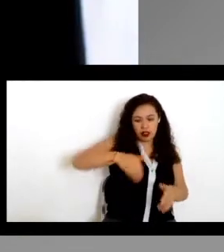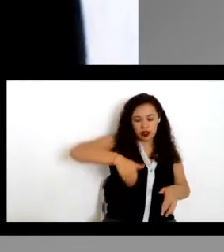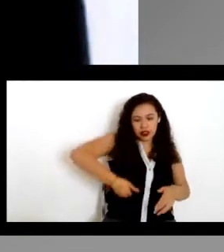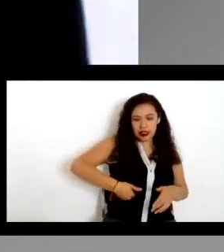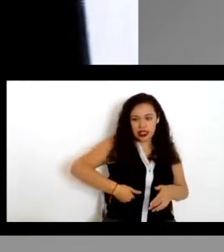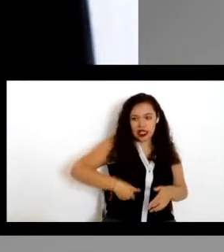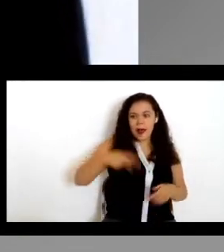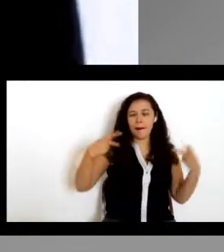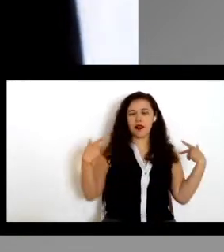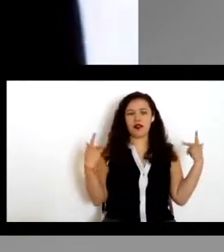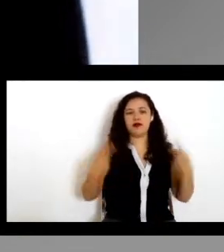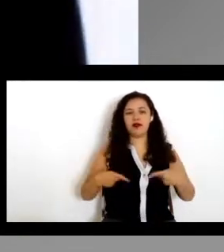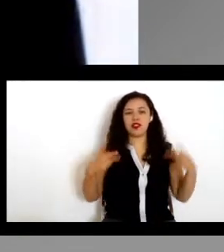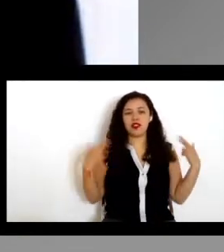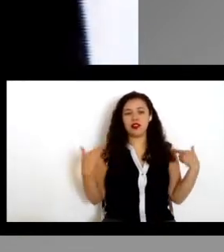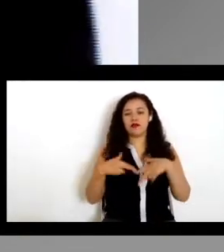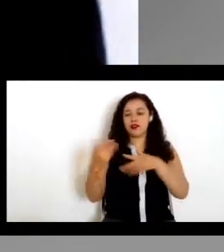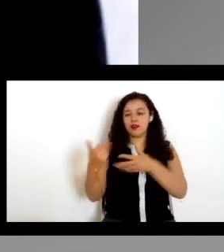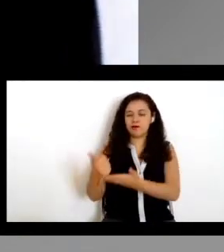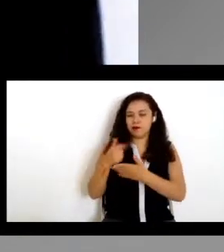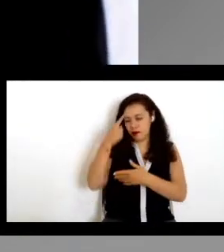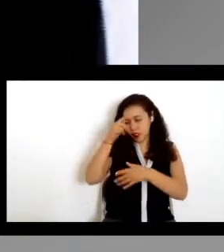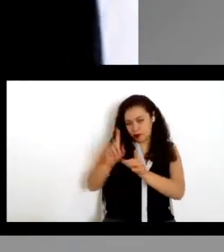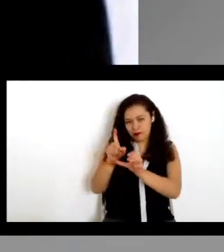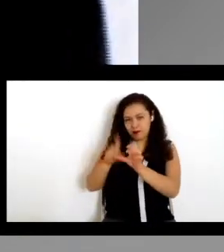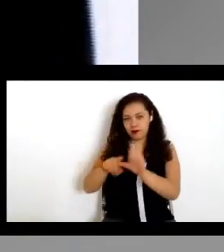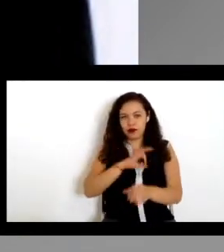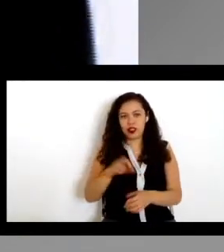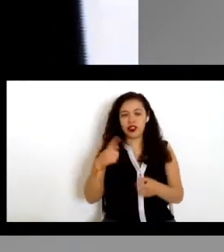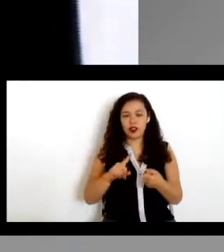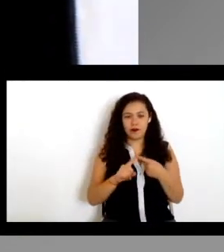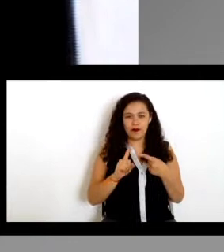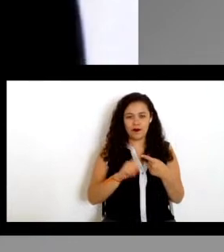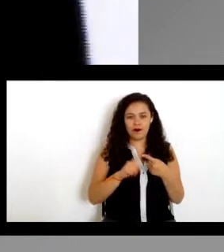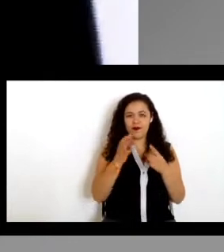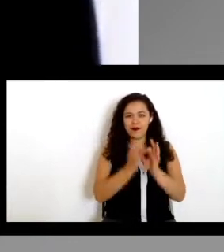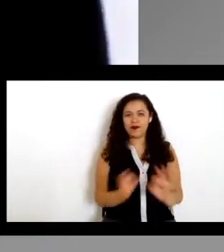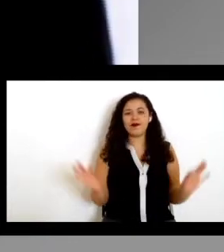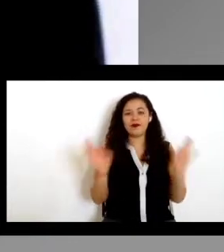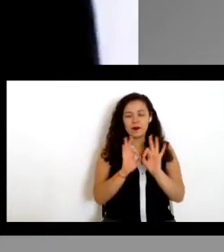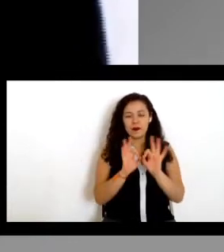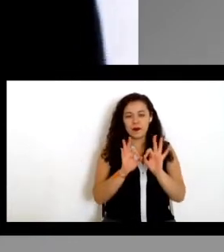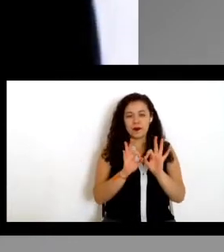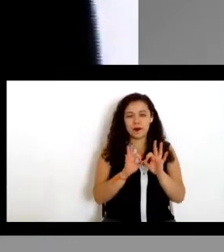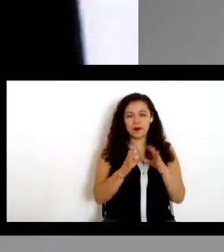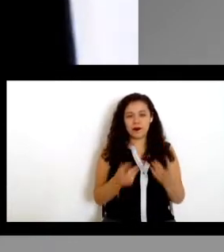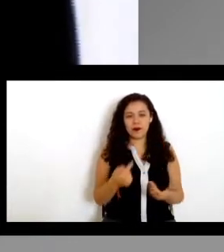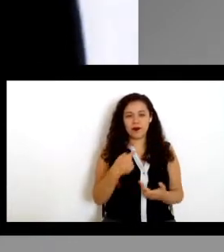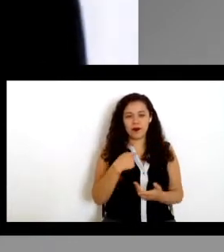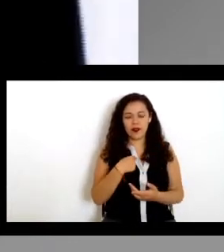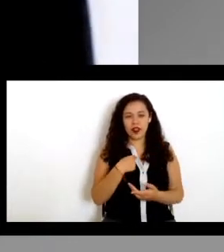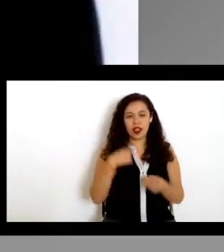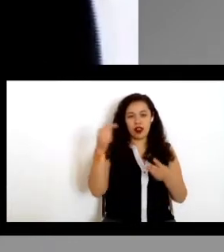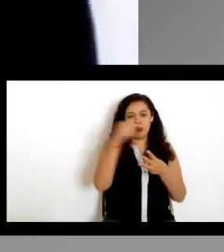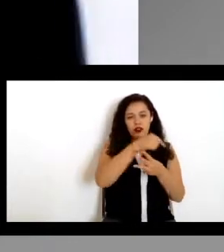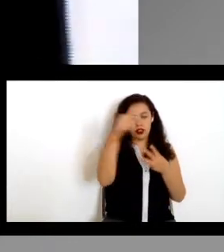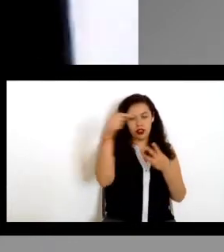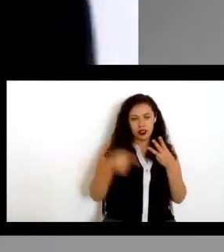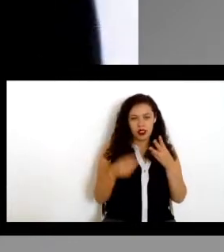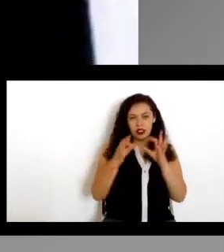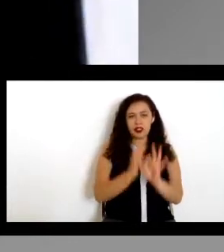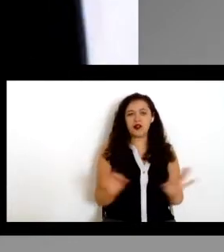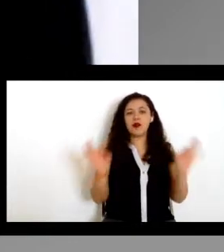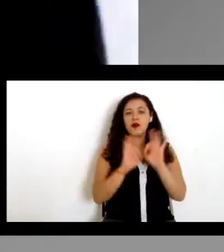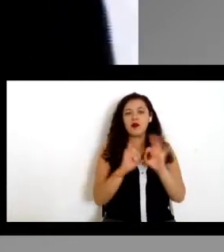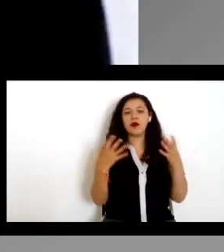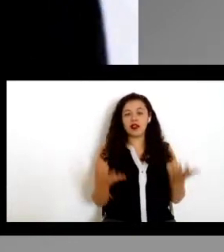Entonces, esto me lleva a compartir mi primer punto importante. Voy a compartirles tres puntos importantes de por cómo